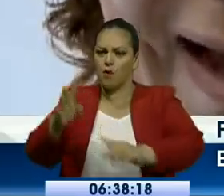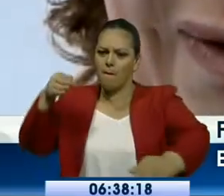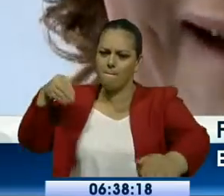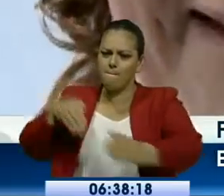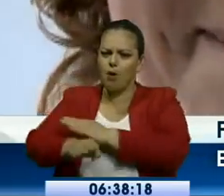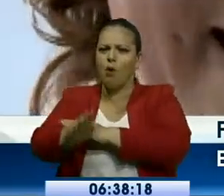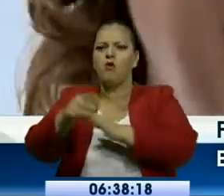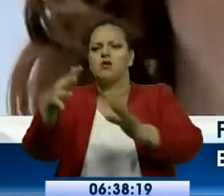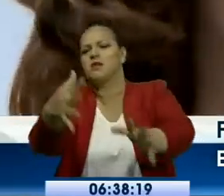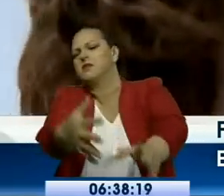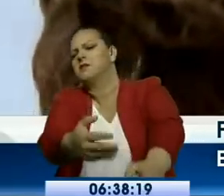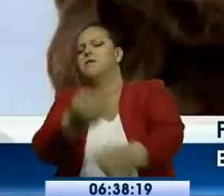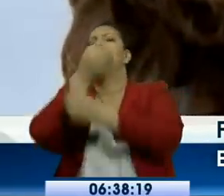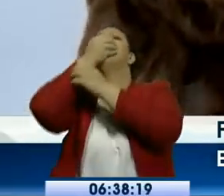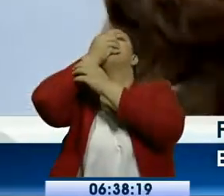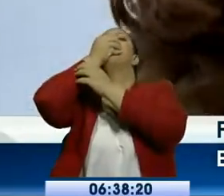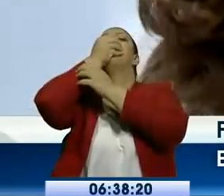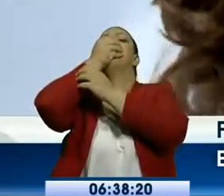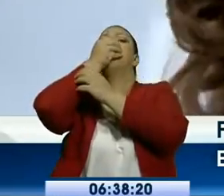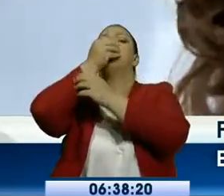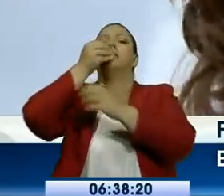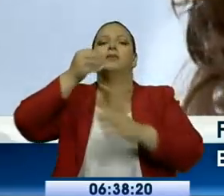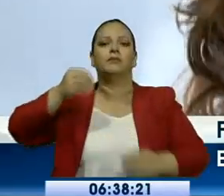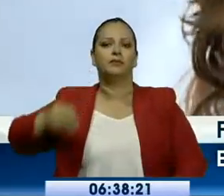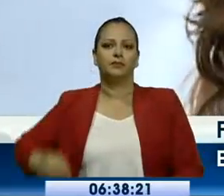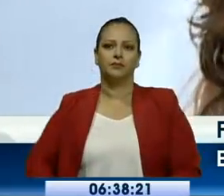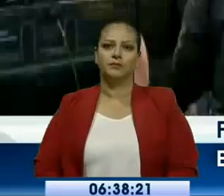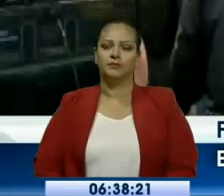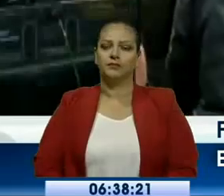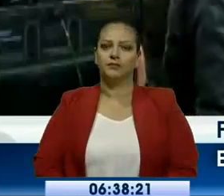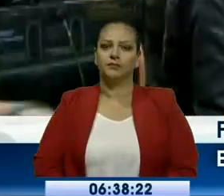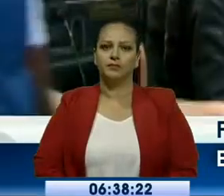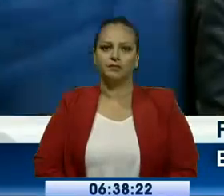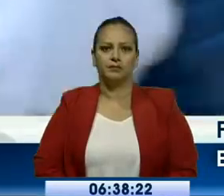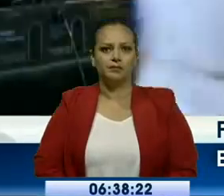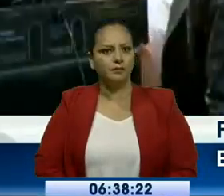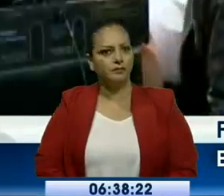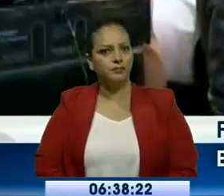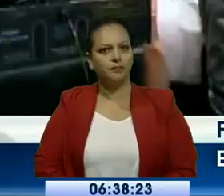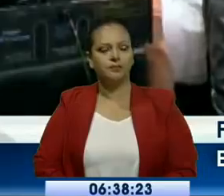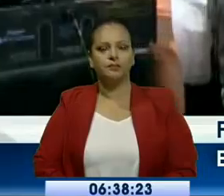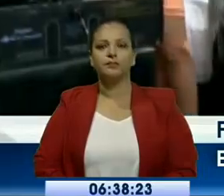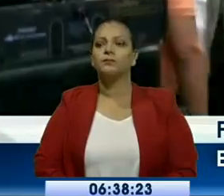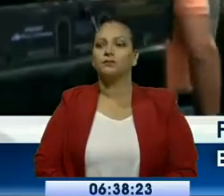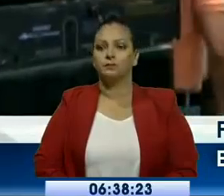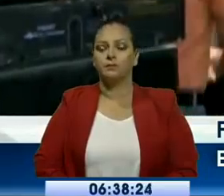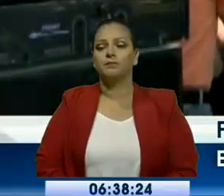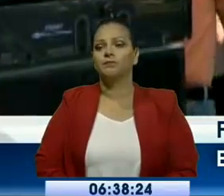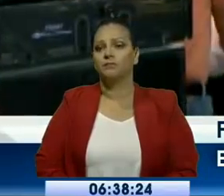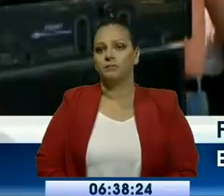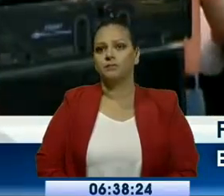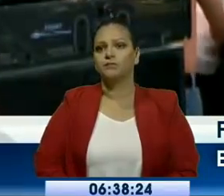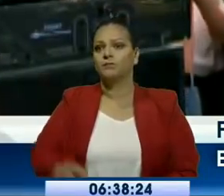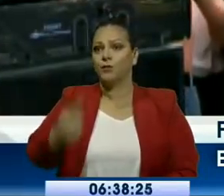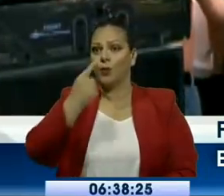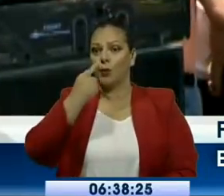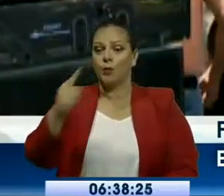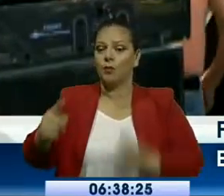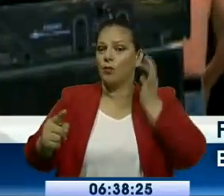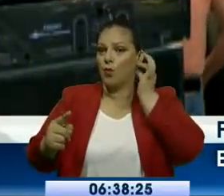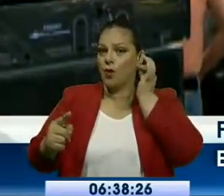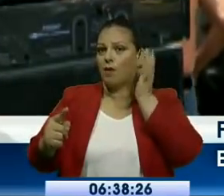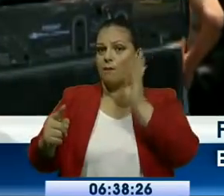habría tratado de la pareja, es decir, de Muñoz y su esposa. Ellos habrían sido trasladados en un vehículo hacia una